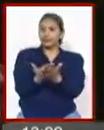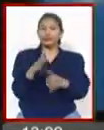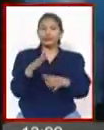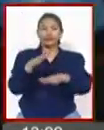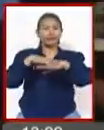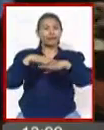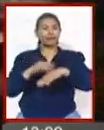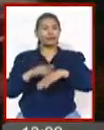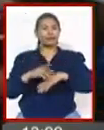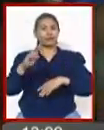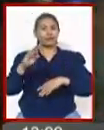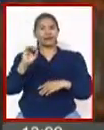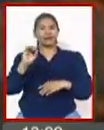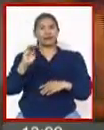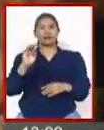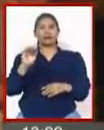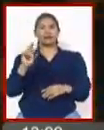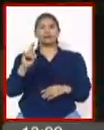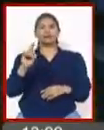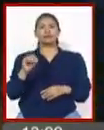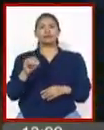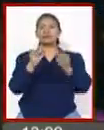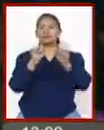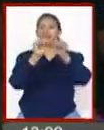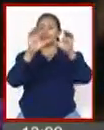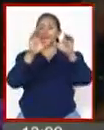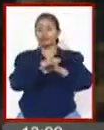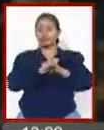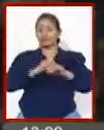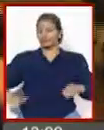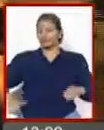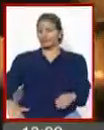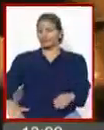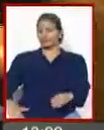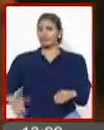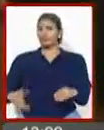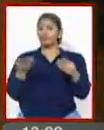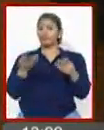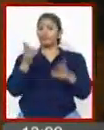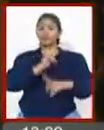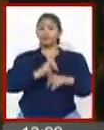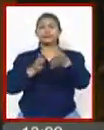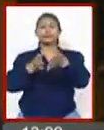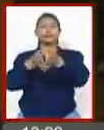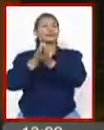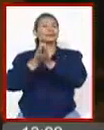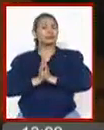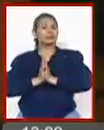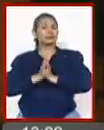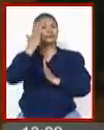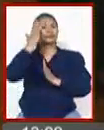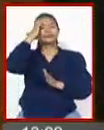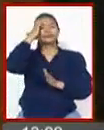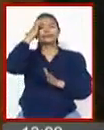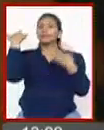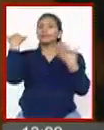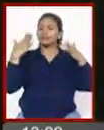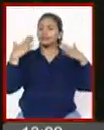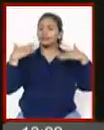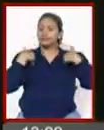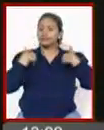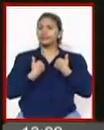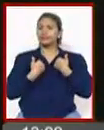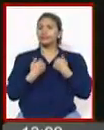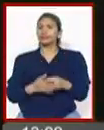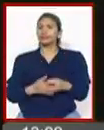llamado al licenciado Rocavado, al municipio de Cotoca, al alcalde, que baje, porque aquí la gente lo está pidiendo, porque ya estamos cansados.